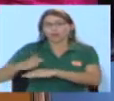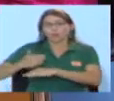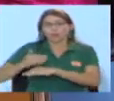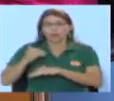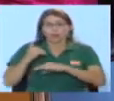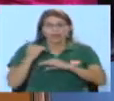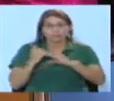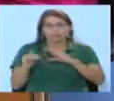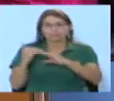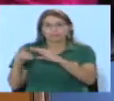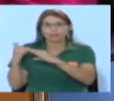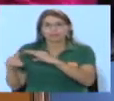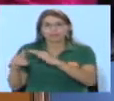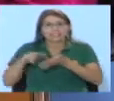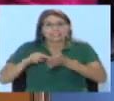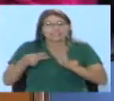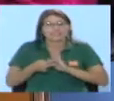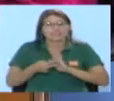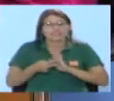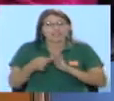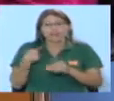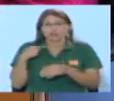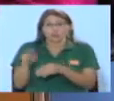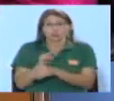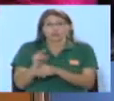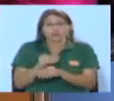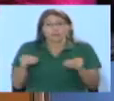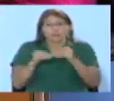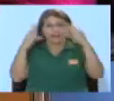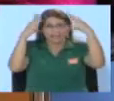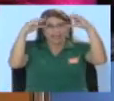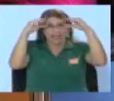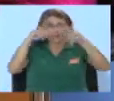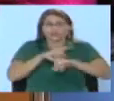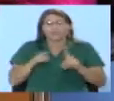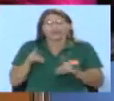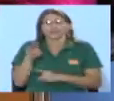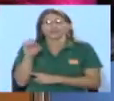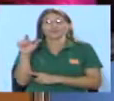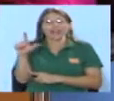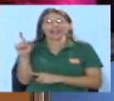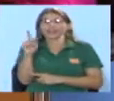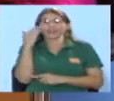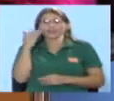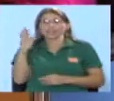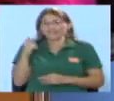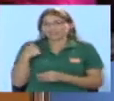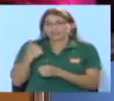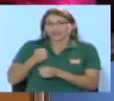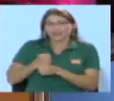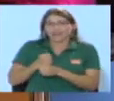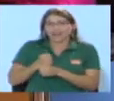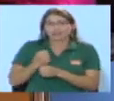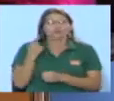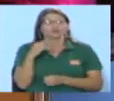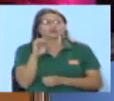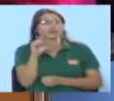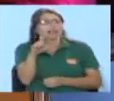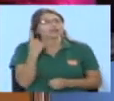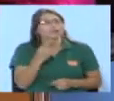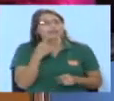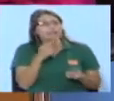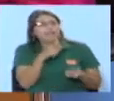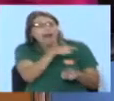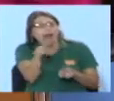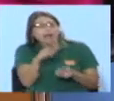evidentemente me provoca un consumo mayor de datos, pero eso no lo sabe Sutel. Simplemente dice, mira, se está consumiendo más datos sin saber en realidad qué es